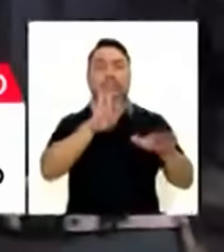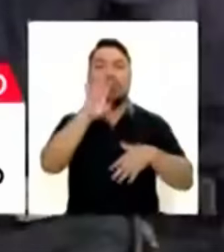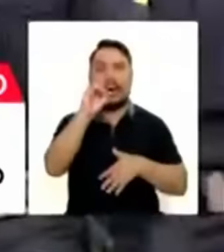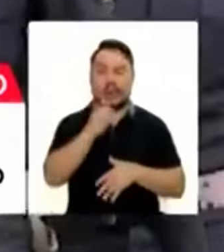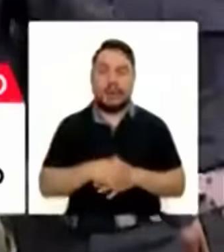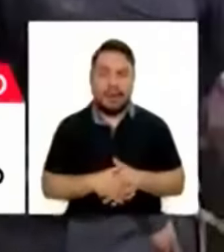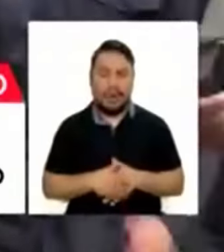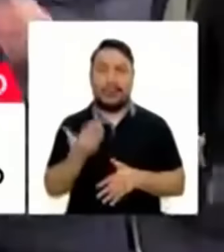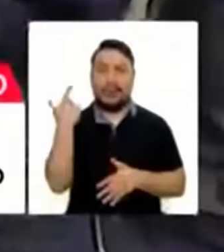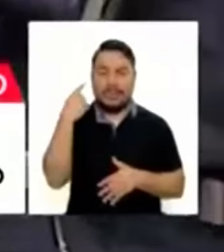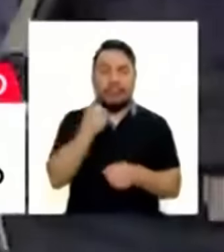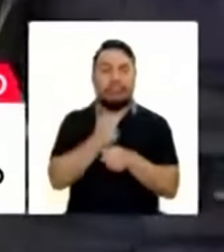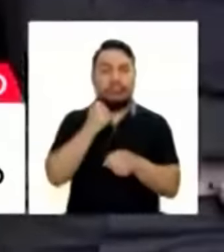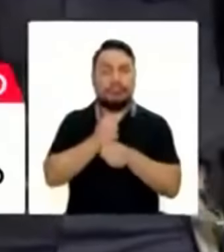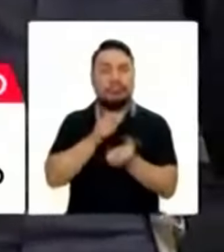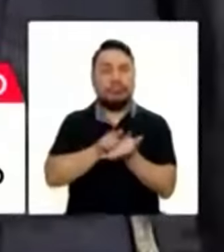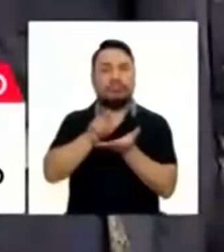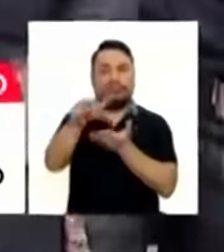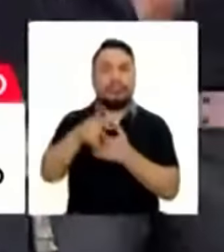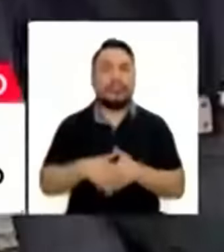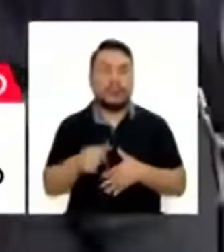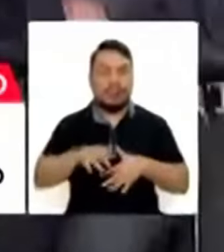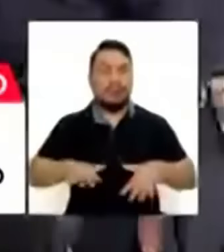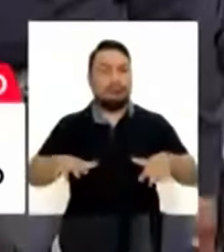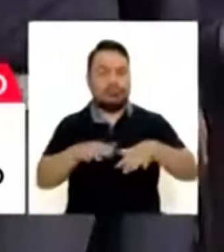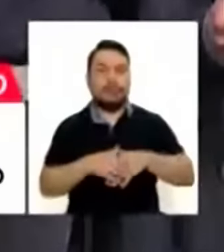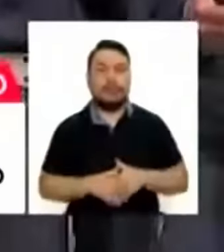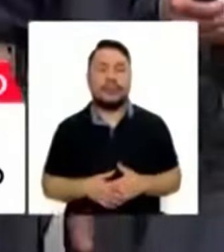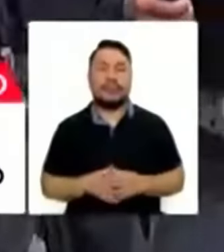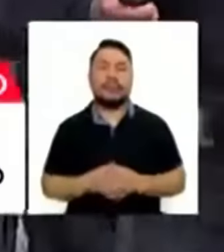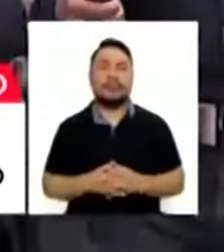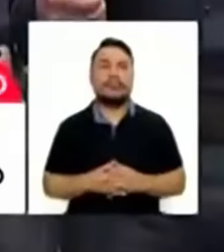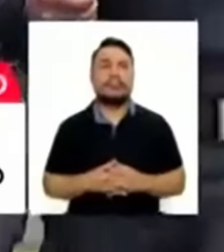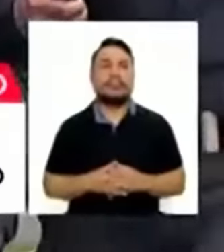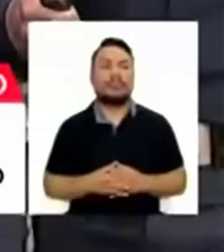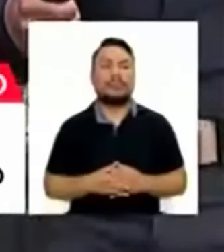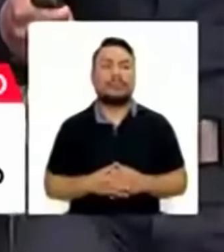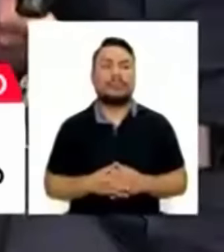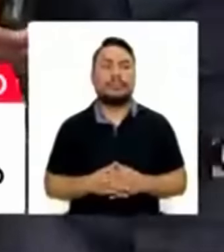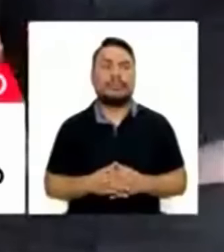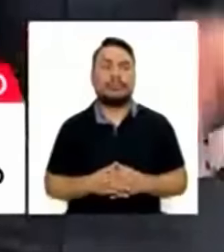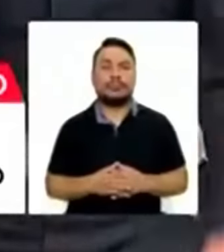1940 durante un operativo militar en Piedras Gordas.